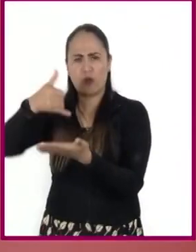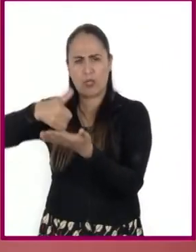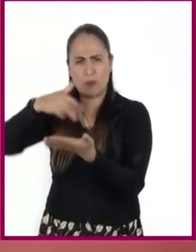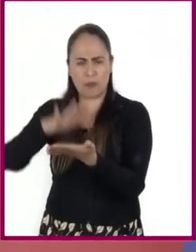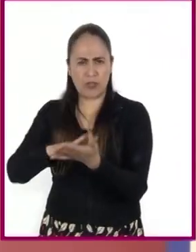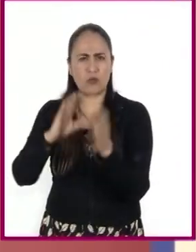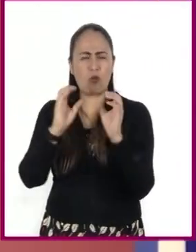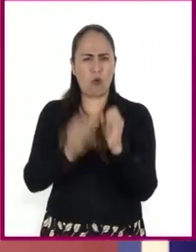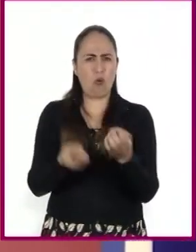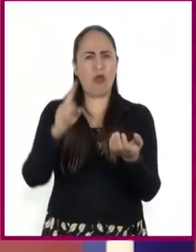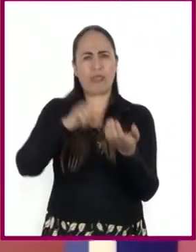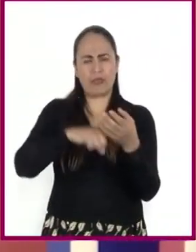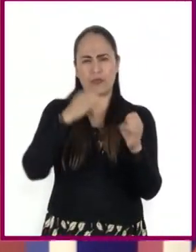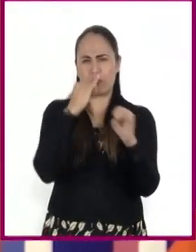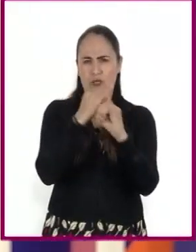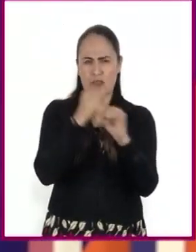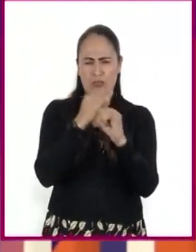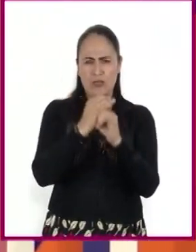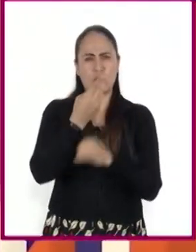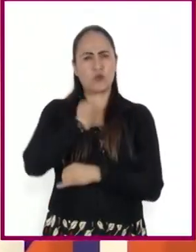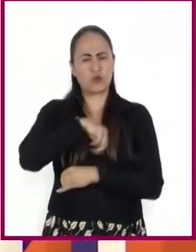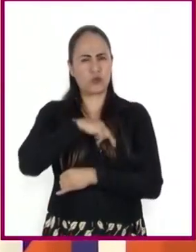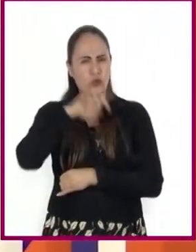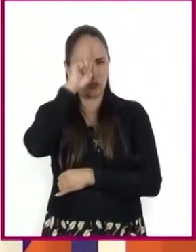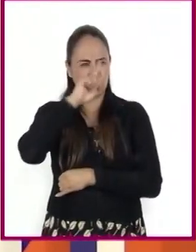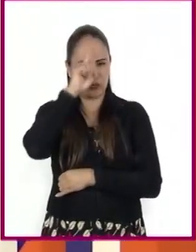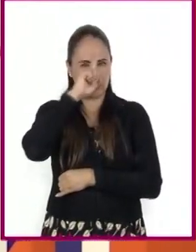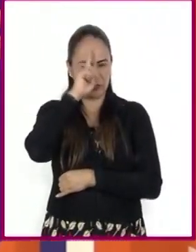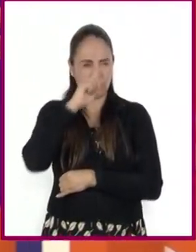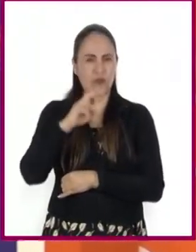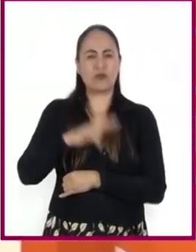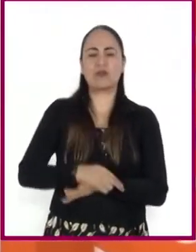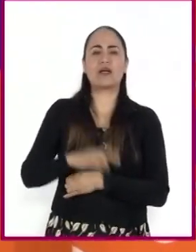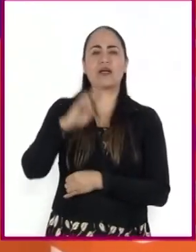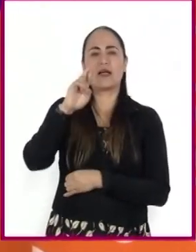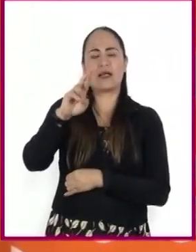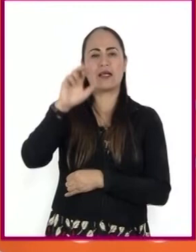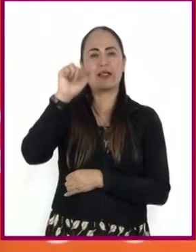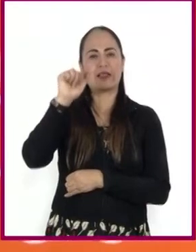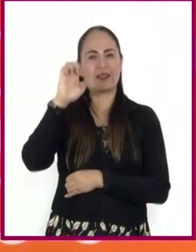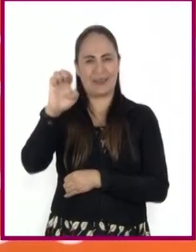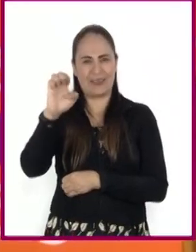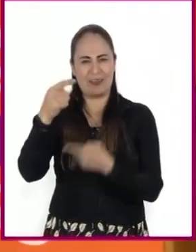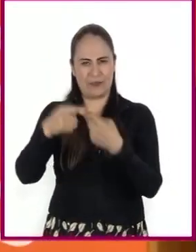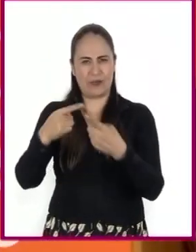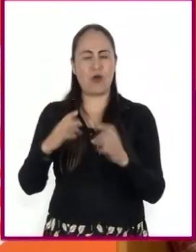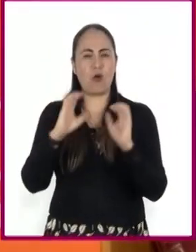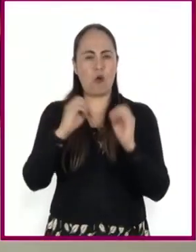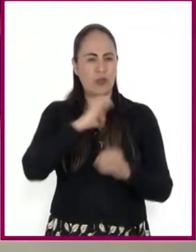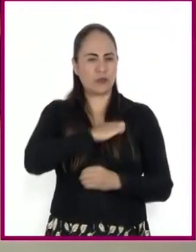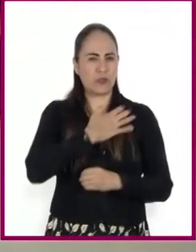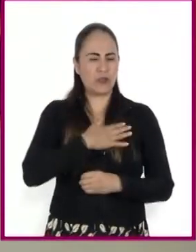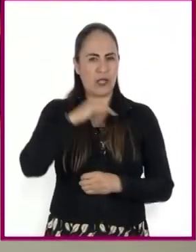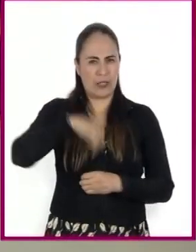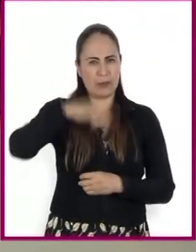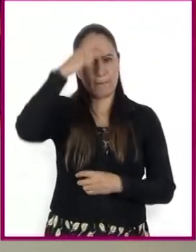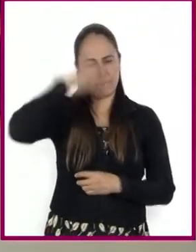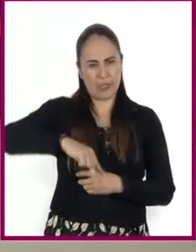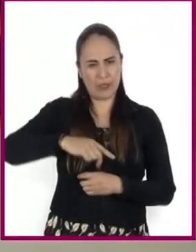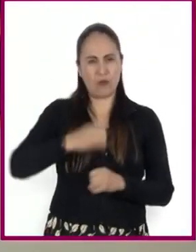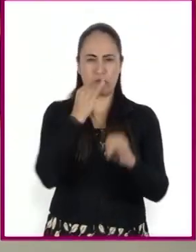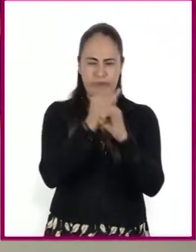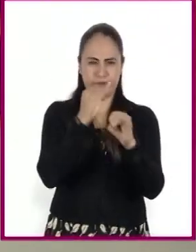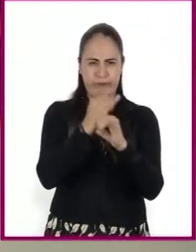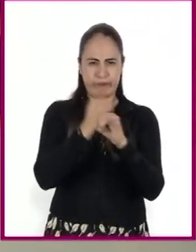línea. Les sugerimos utilizar los diccionarios de la Real Academia Española o el Diccionario del Español de México en sus versiones